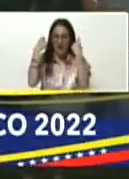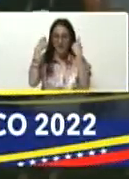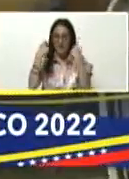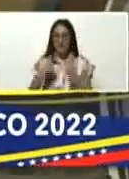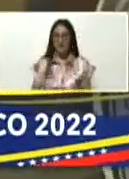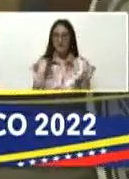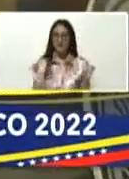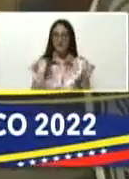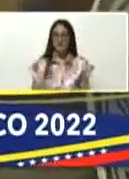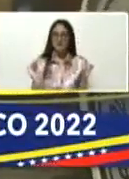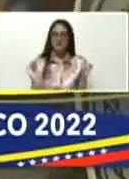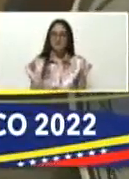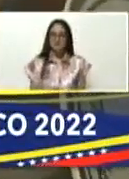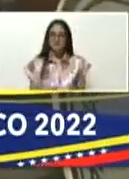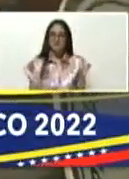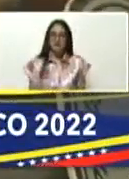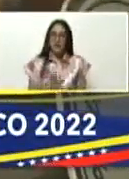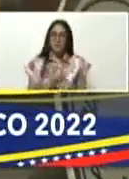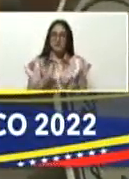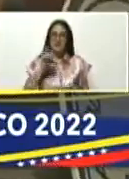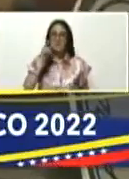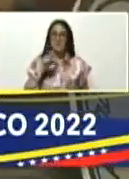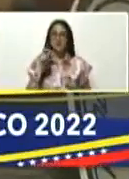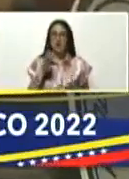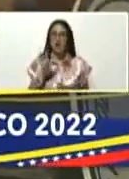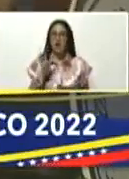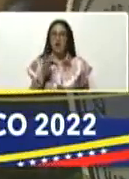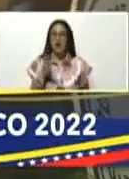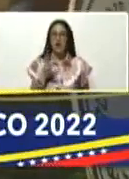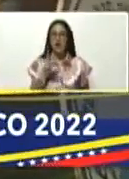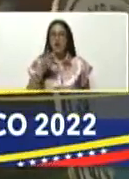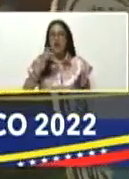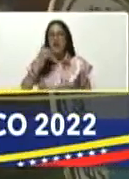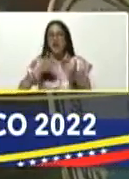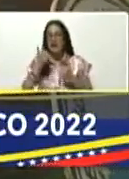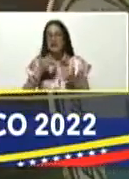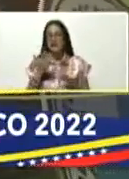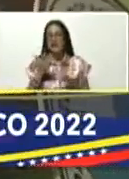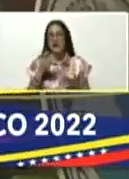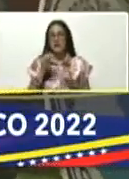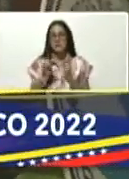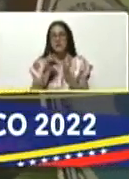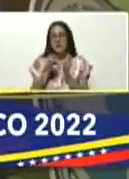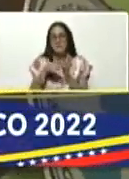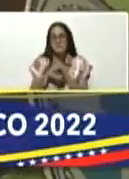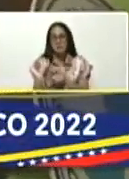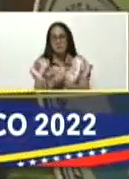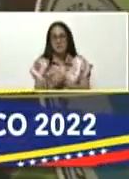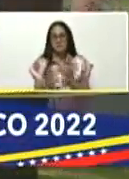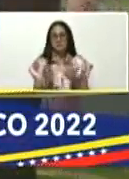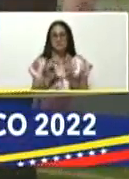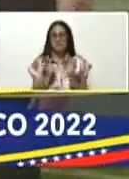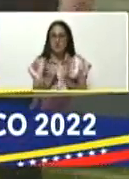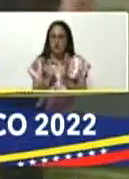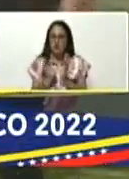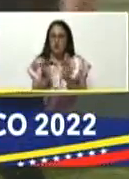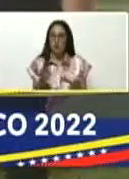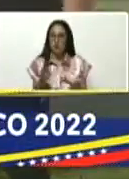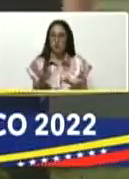homogenizada, especial para las personas intolerantes a la lactosa, para los bebés recién nacidos, de pequeñas edades, con muchas